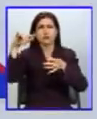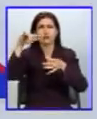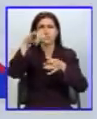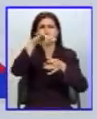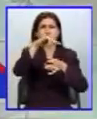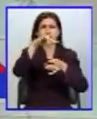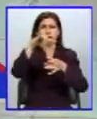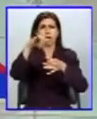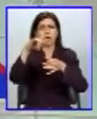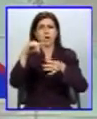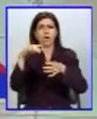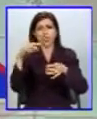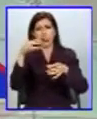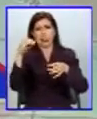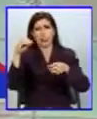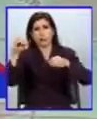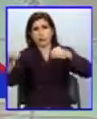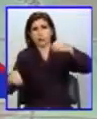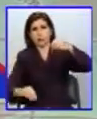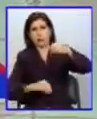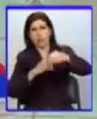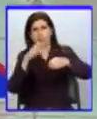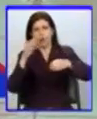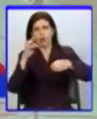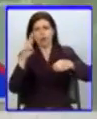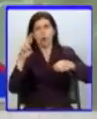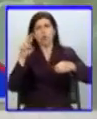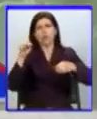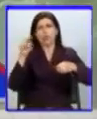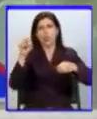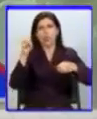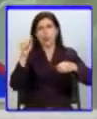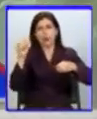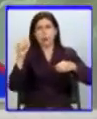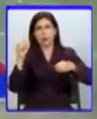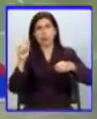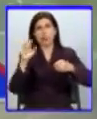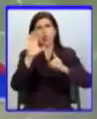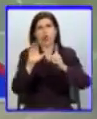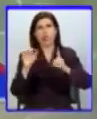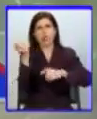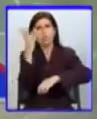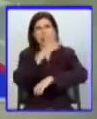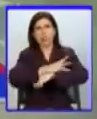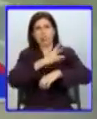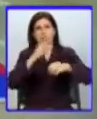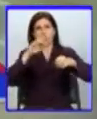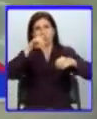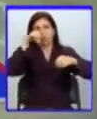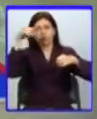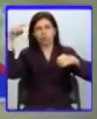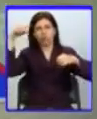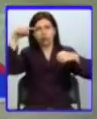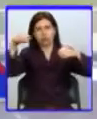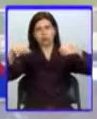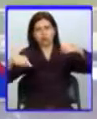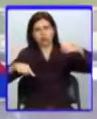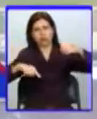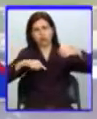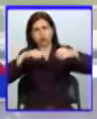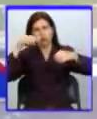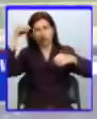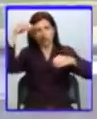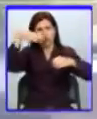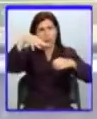y el satélite hámster de la nasa que pasa sobre el turrialba cada 16 días son las principales